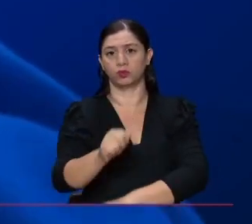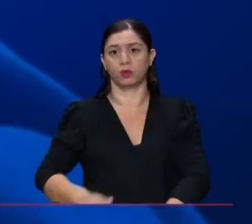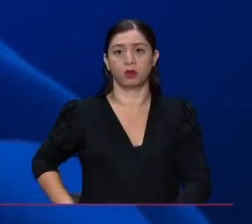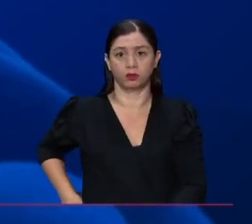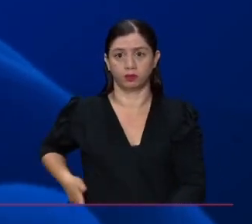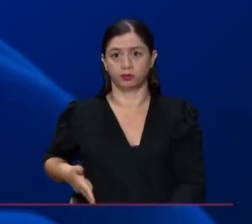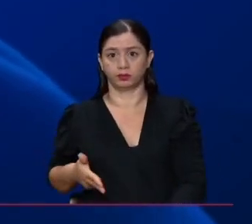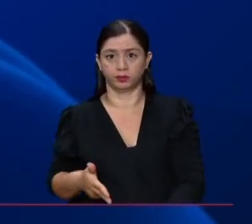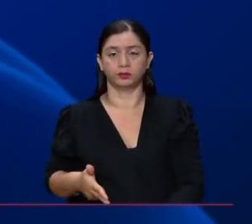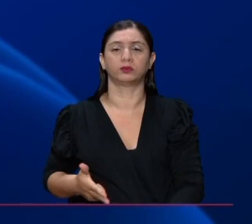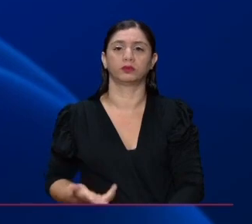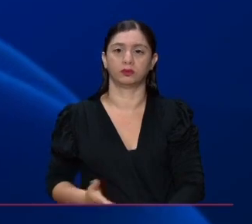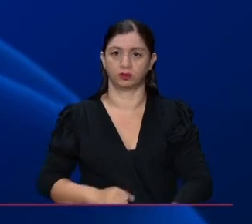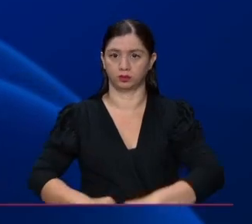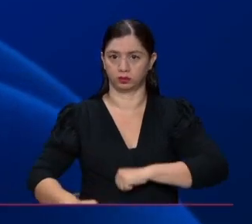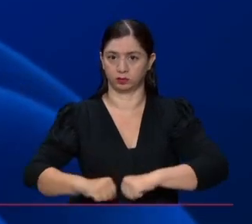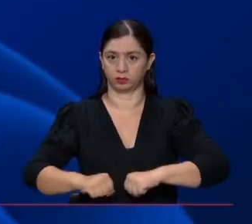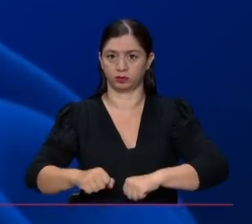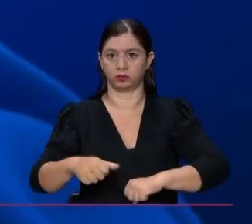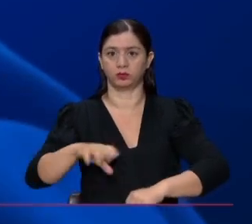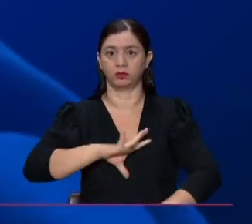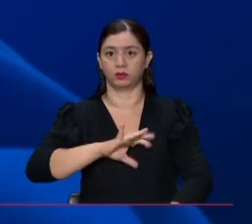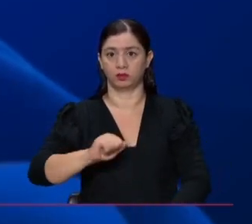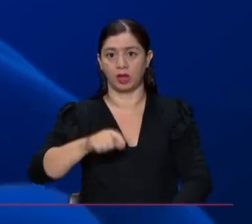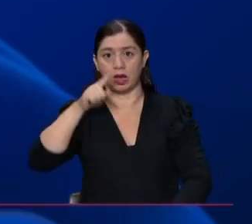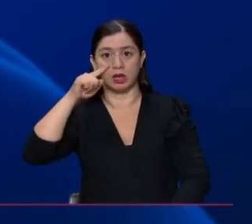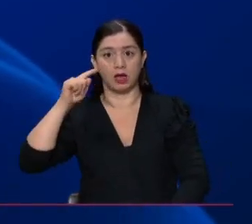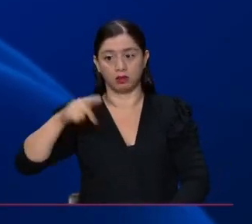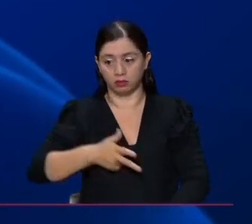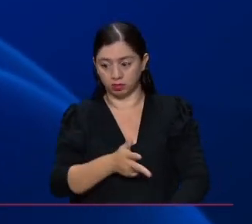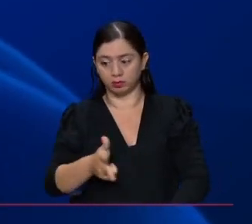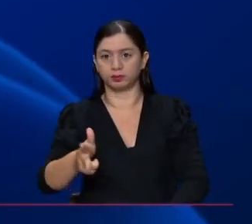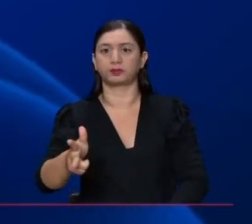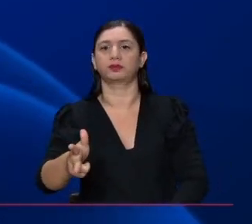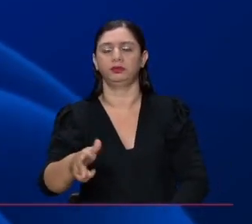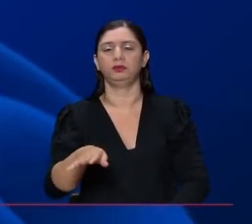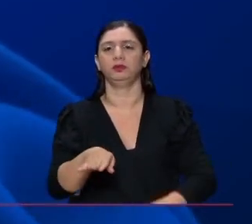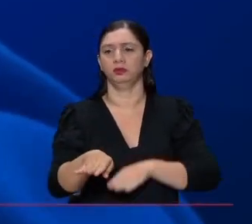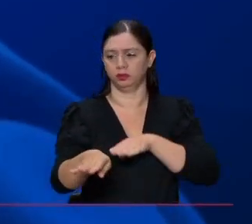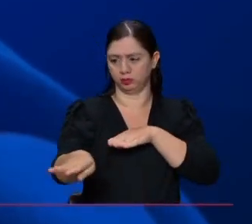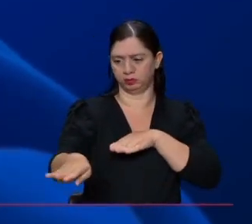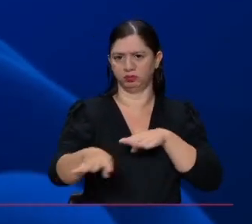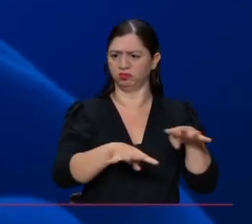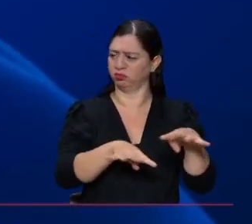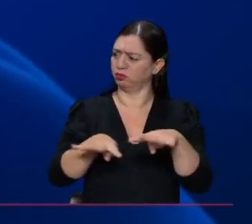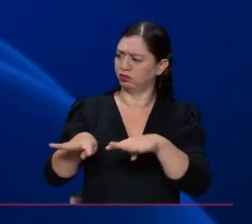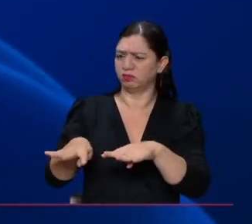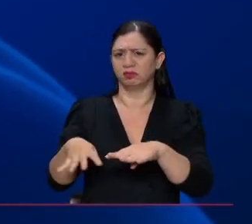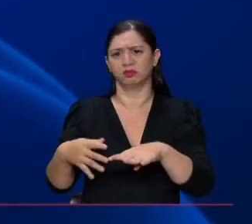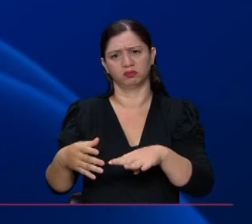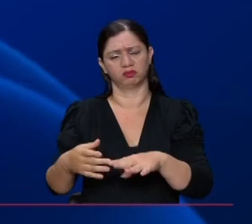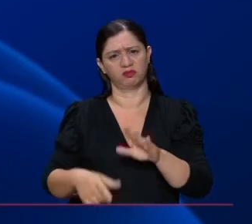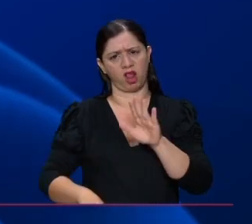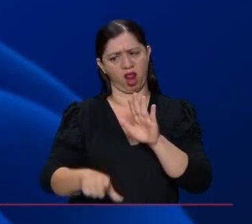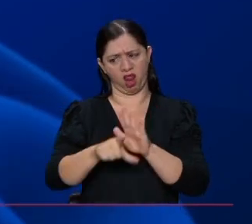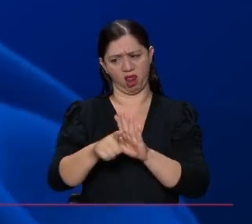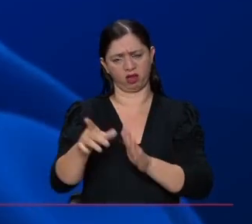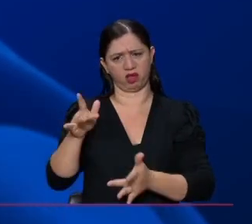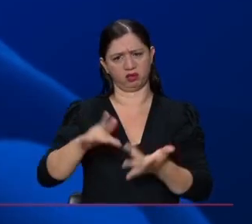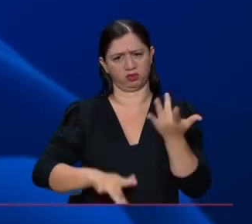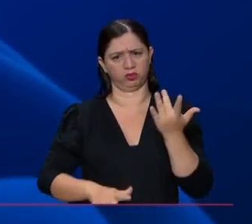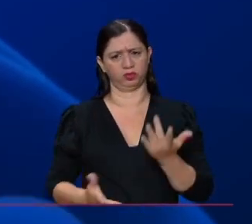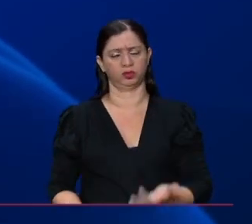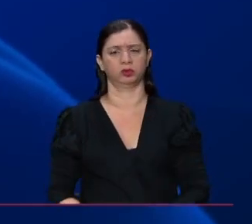fuego durante un operativo en la vía que conduce de Cali a Candelaria. Ante este incidente, la ciudadanía sigue cuestionando la legalidad de estas